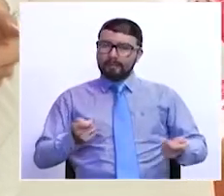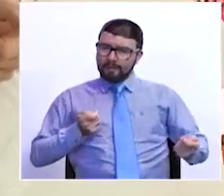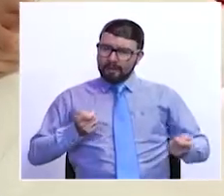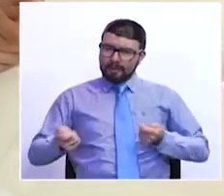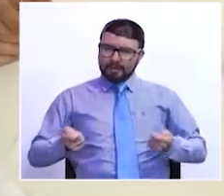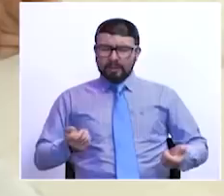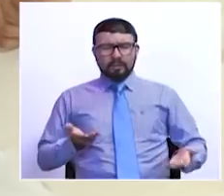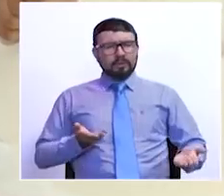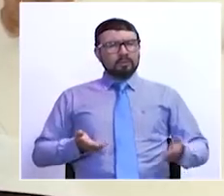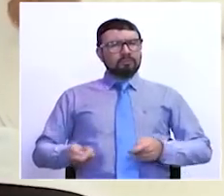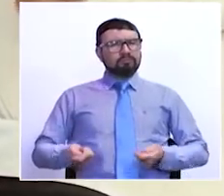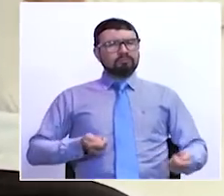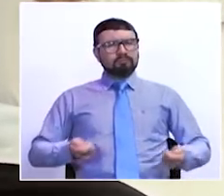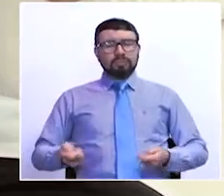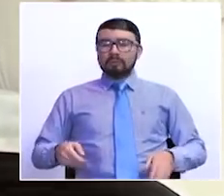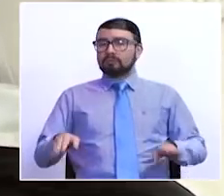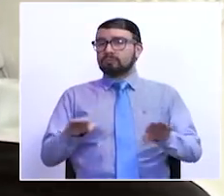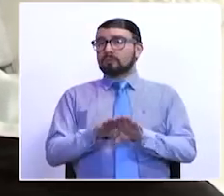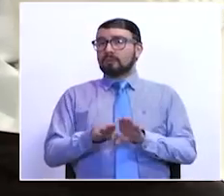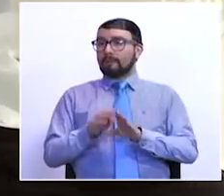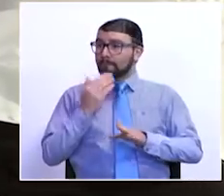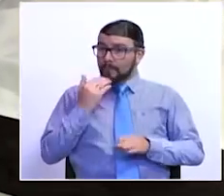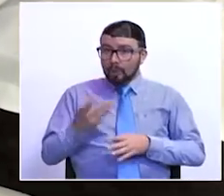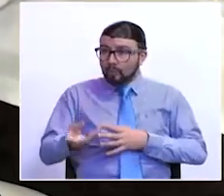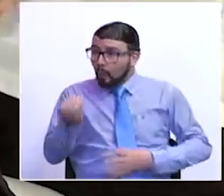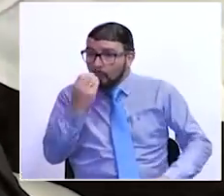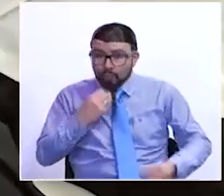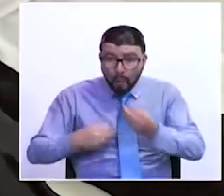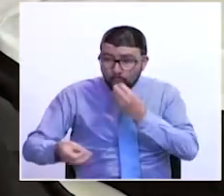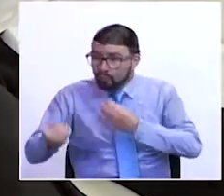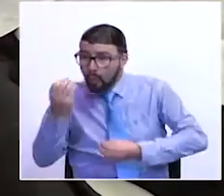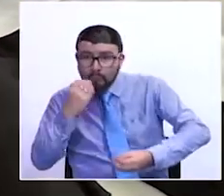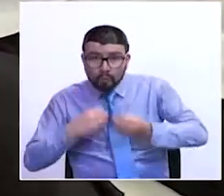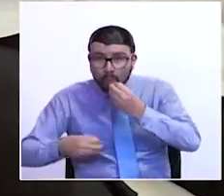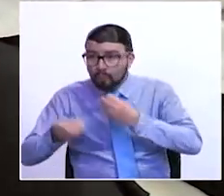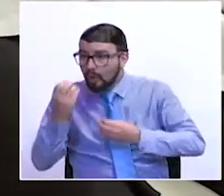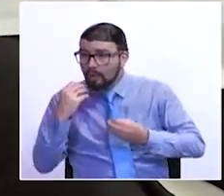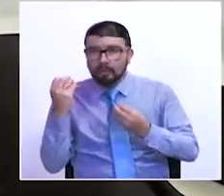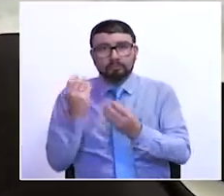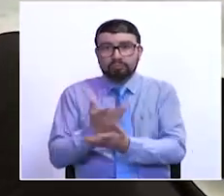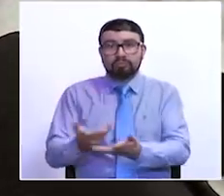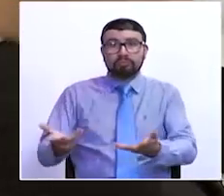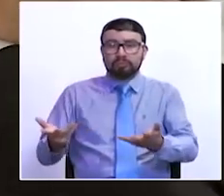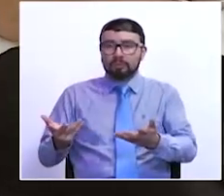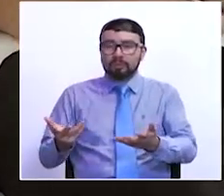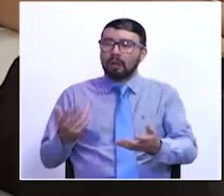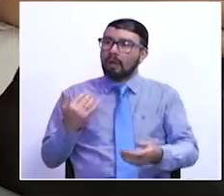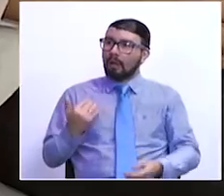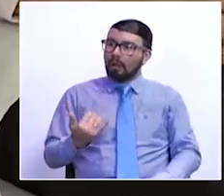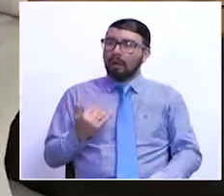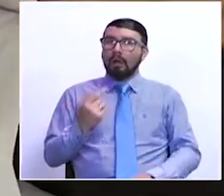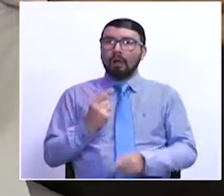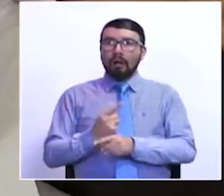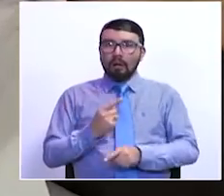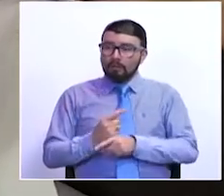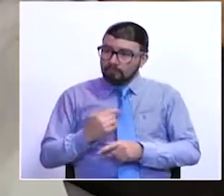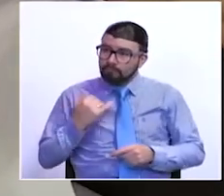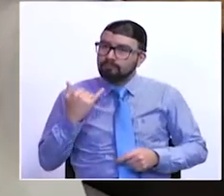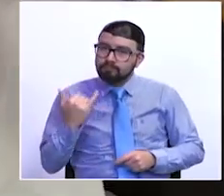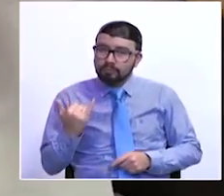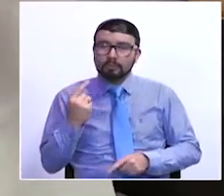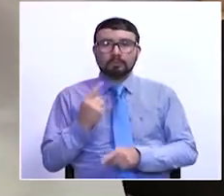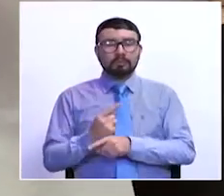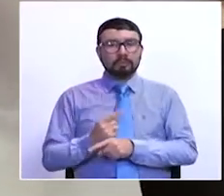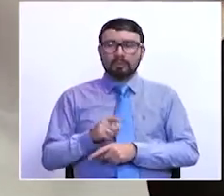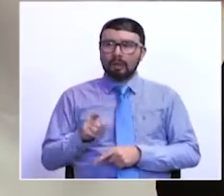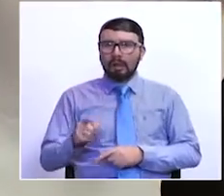entre todos esos alimentos que consumimos y poder encontrar esos antídotos que nos van a ayudar a que esos alimentos no